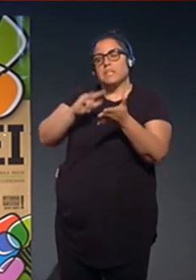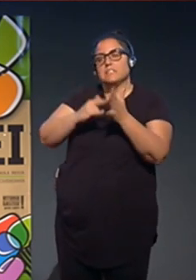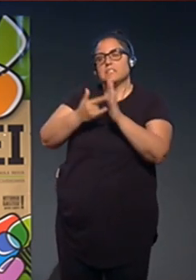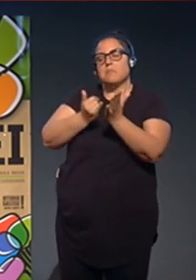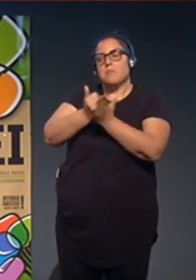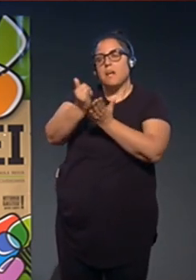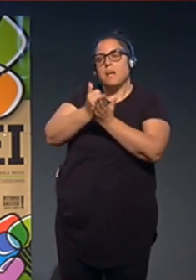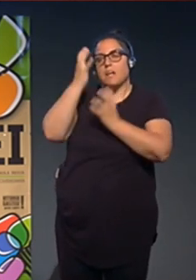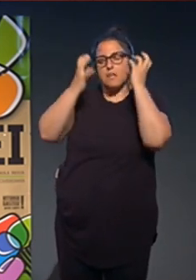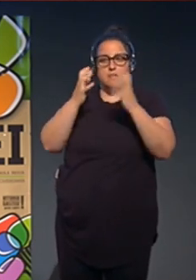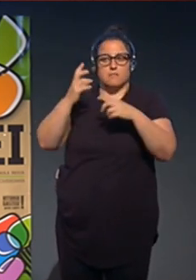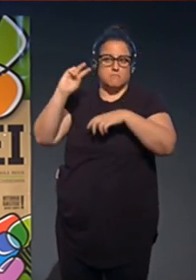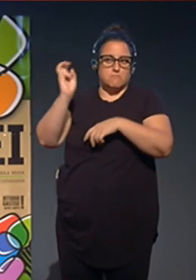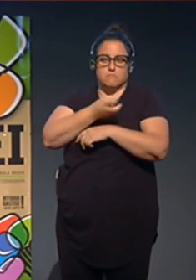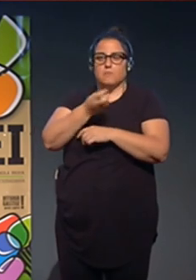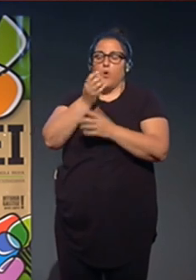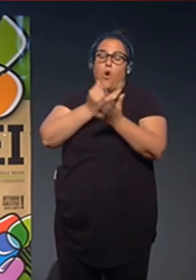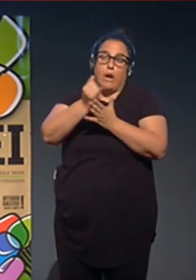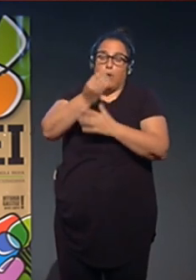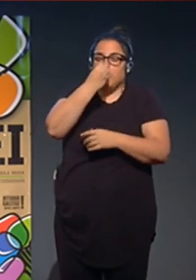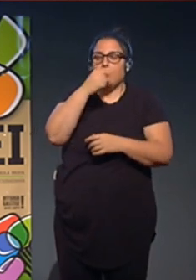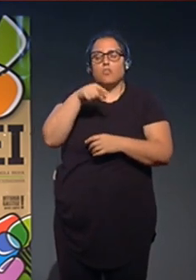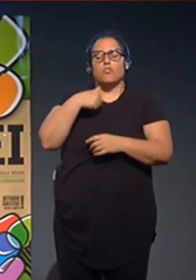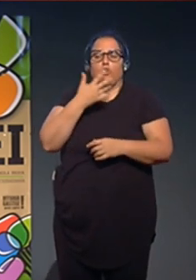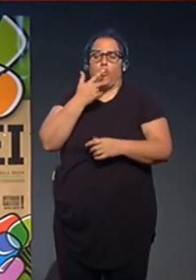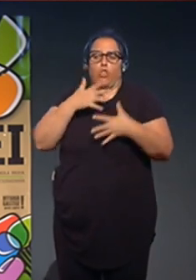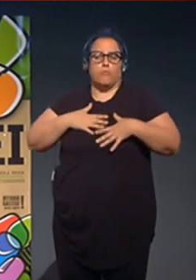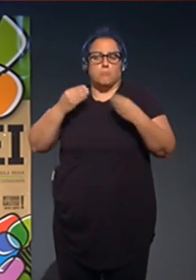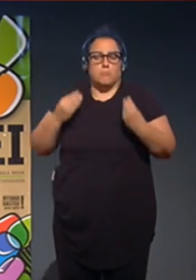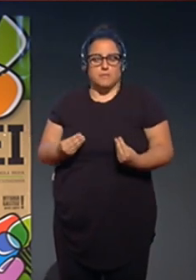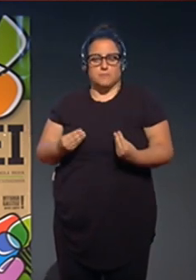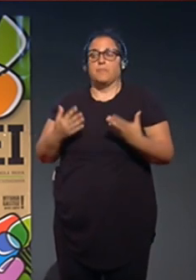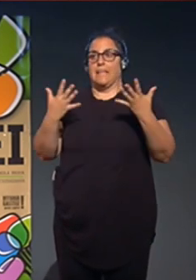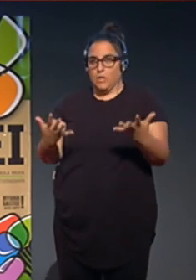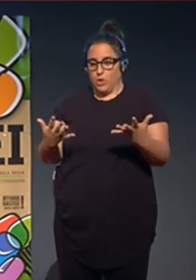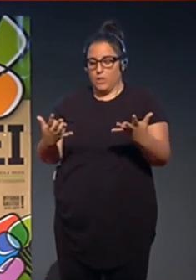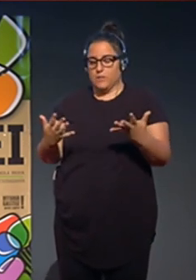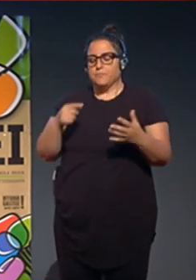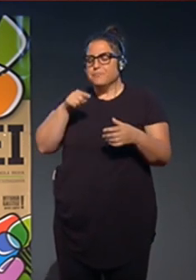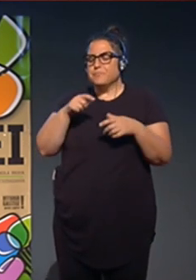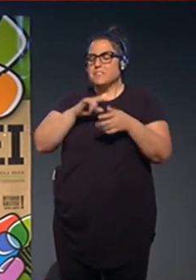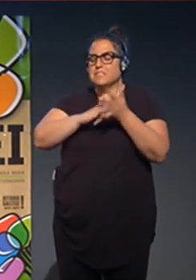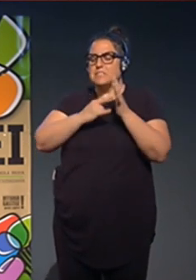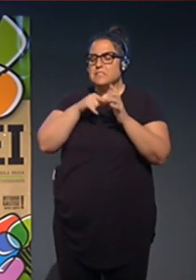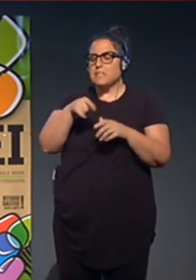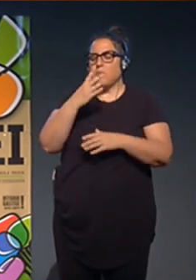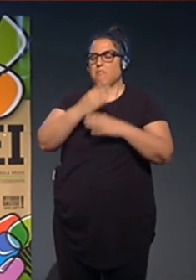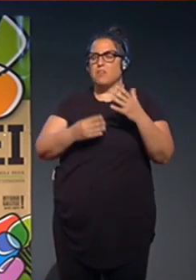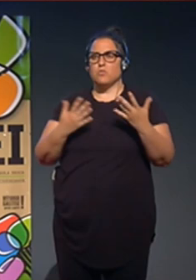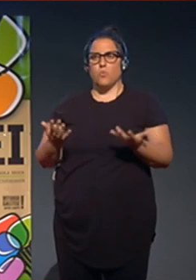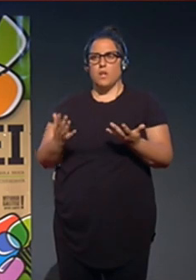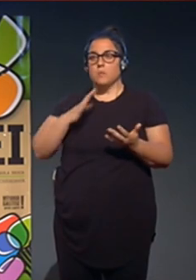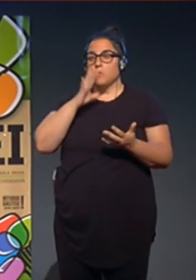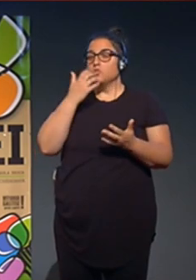conozco Entonces qué está fallando para que produciendo mucho